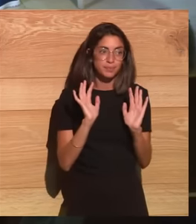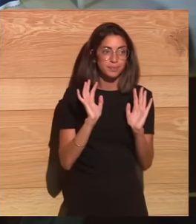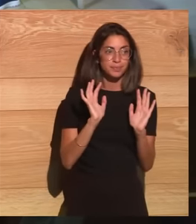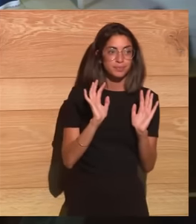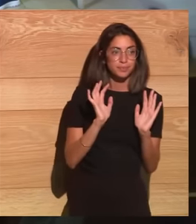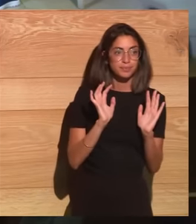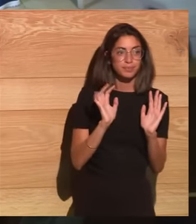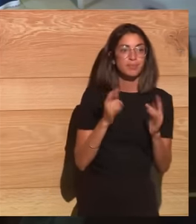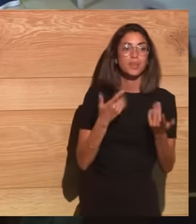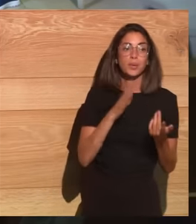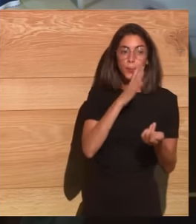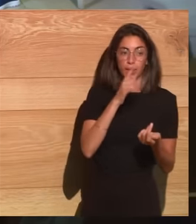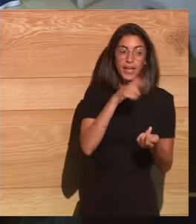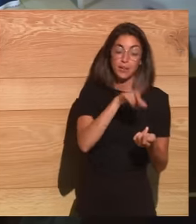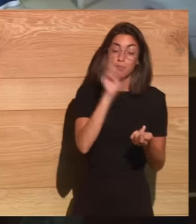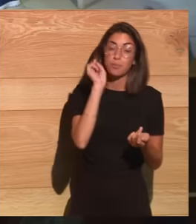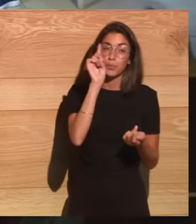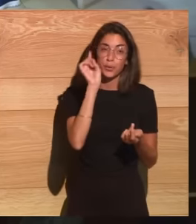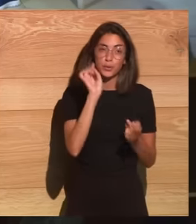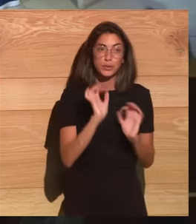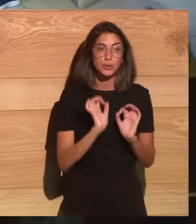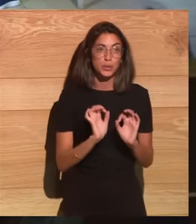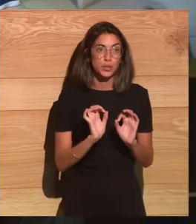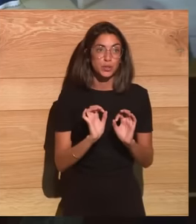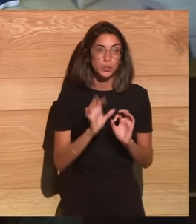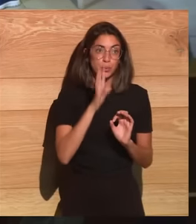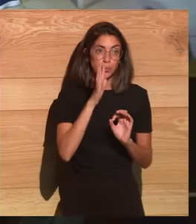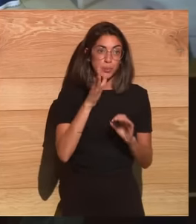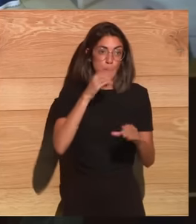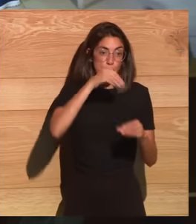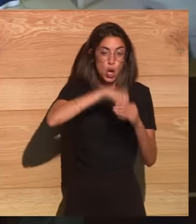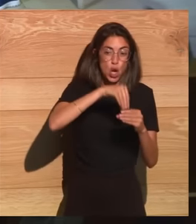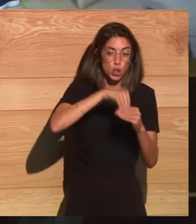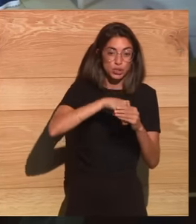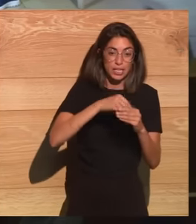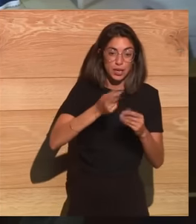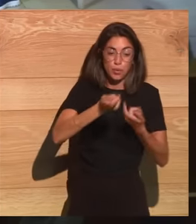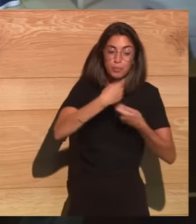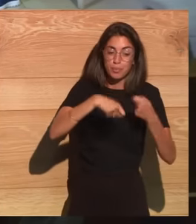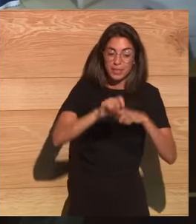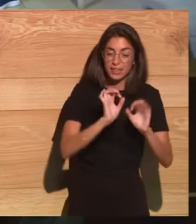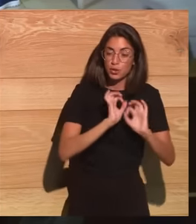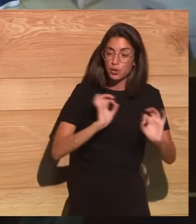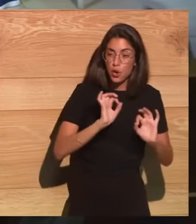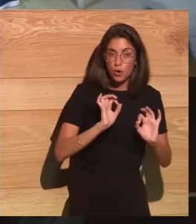Está el maestro está ahí. Tengo muy claro que por el contenido ese libro no se va a vender.